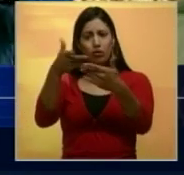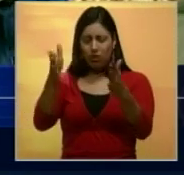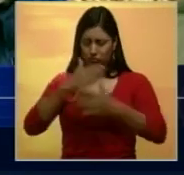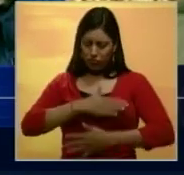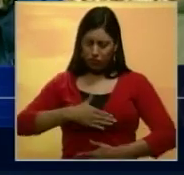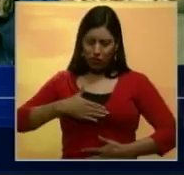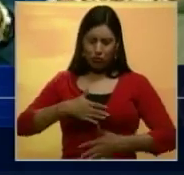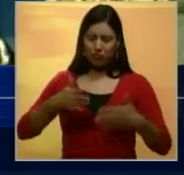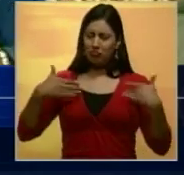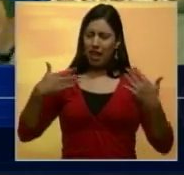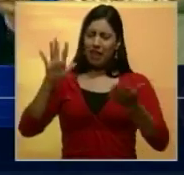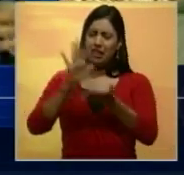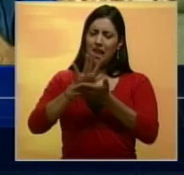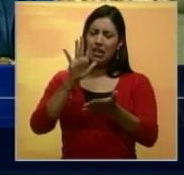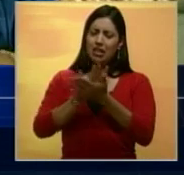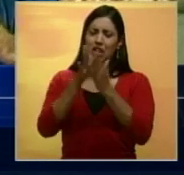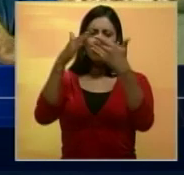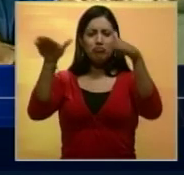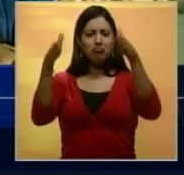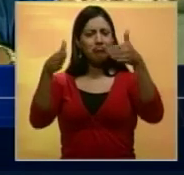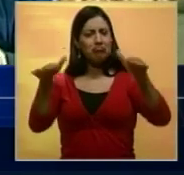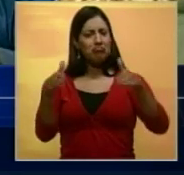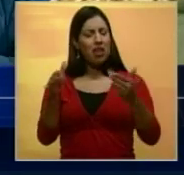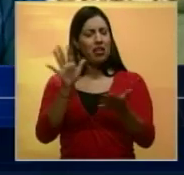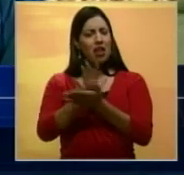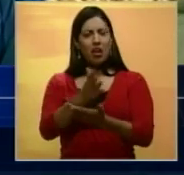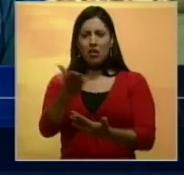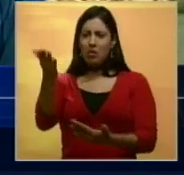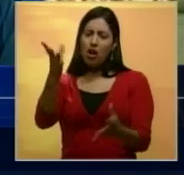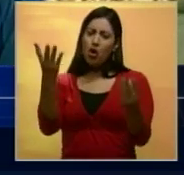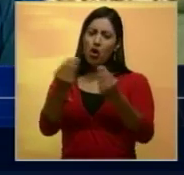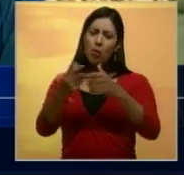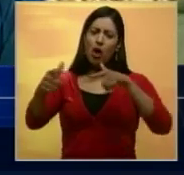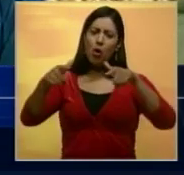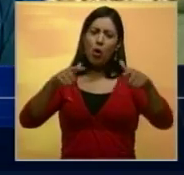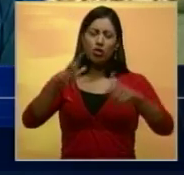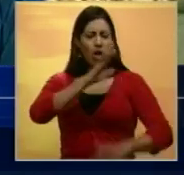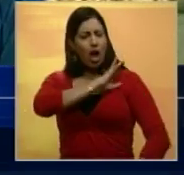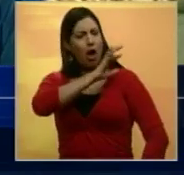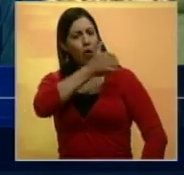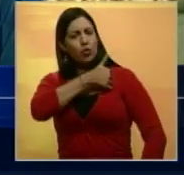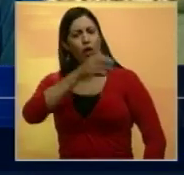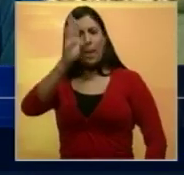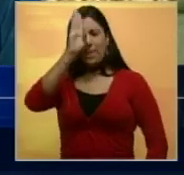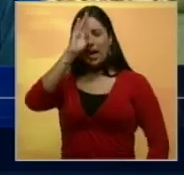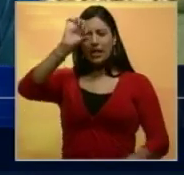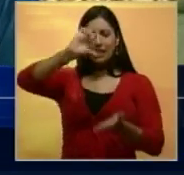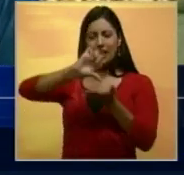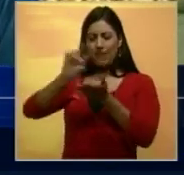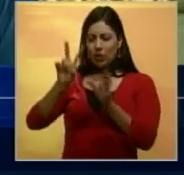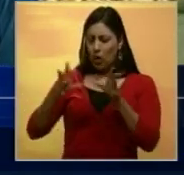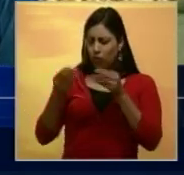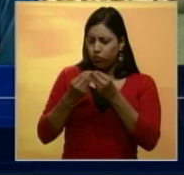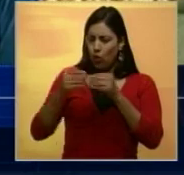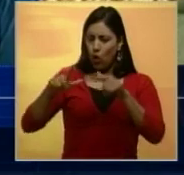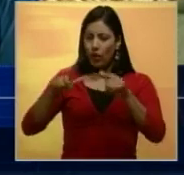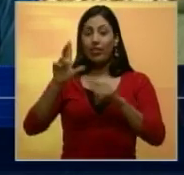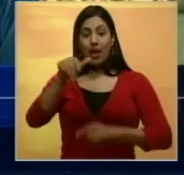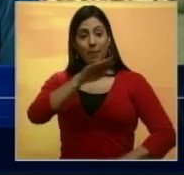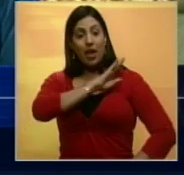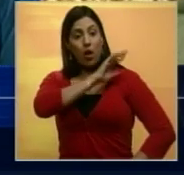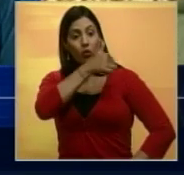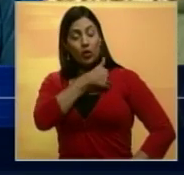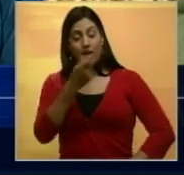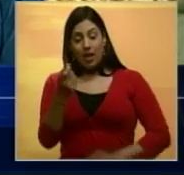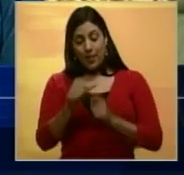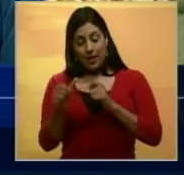disfrutando sus navidades tranquilos y en coordinación con las autoridades del Banco Central de Venezuela, con las autoridades